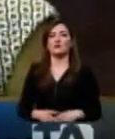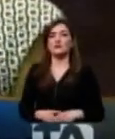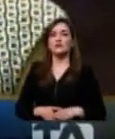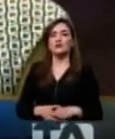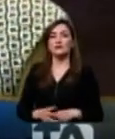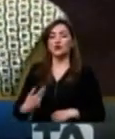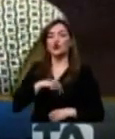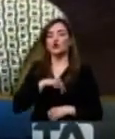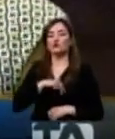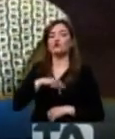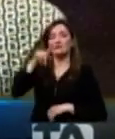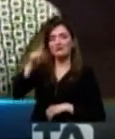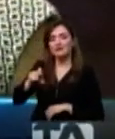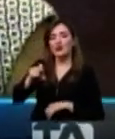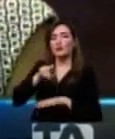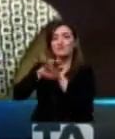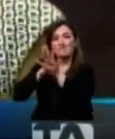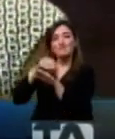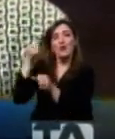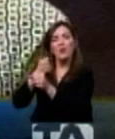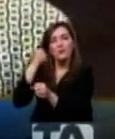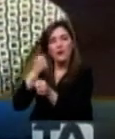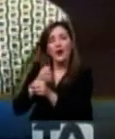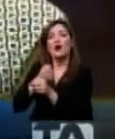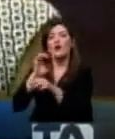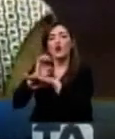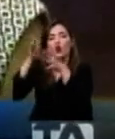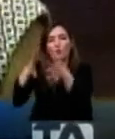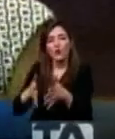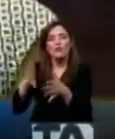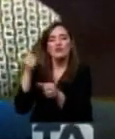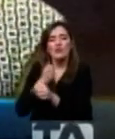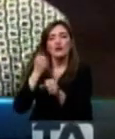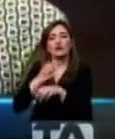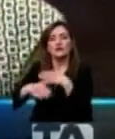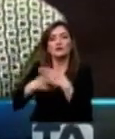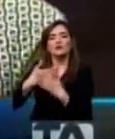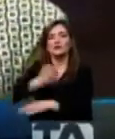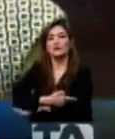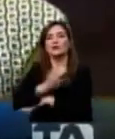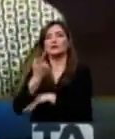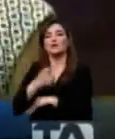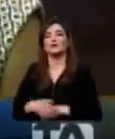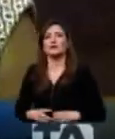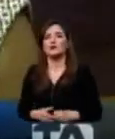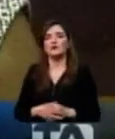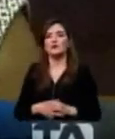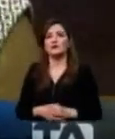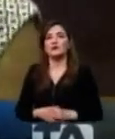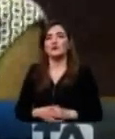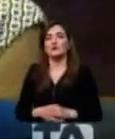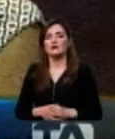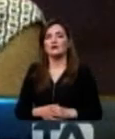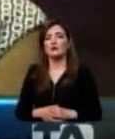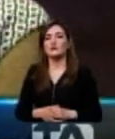debemos al pueblo trabajador de esta patria en sus tareas con kit cotidianas que se cobijan en